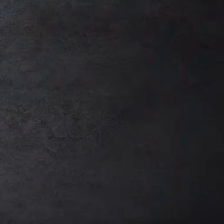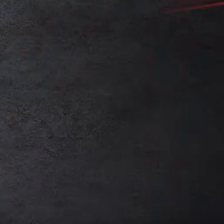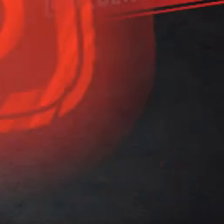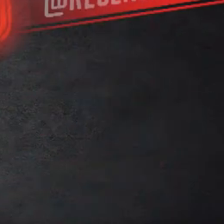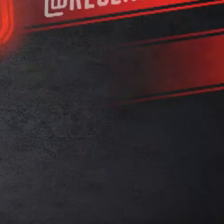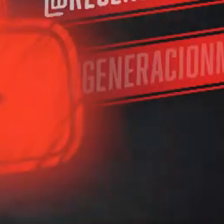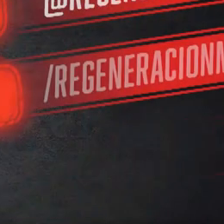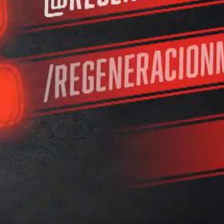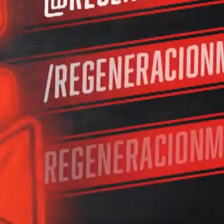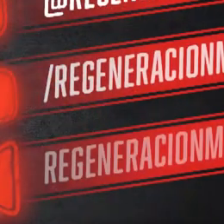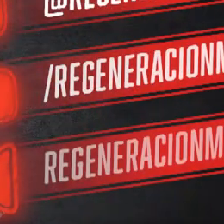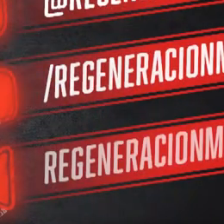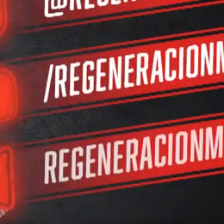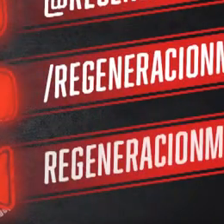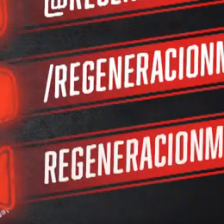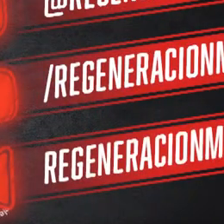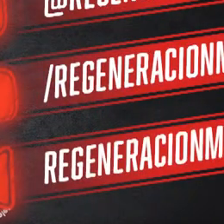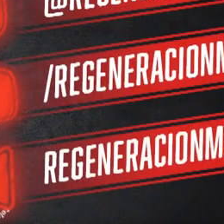Gracias.